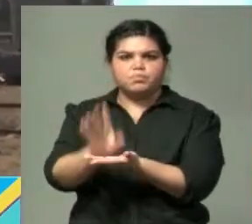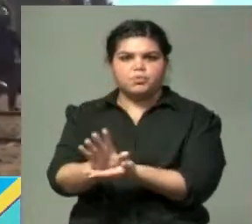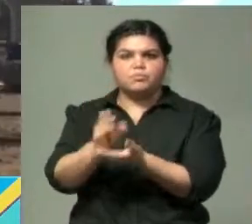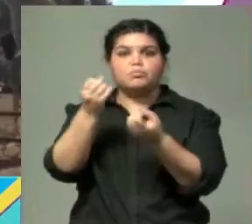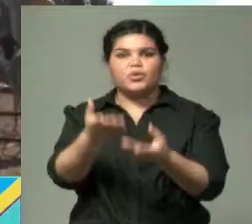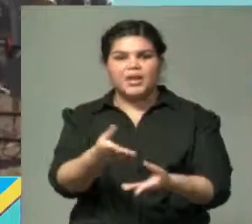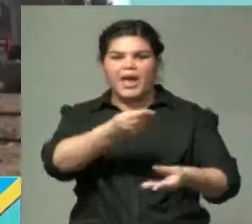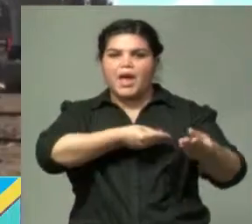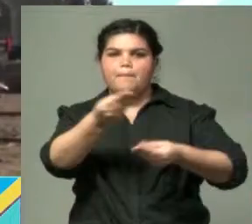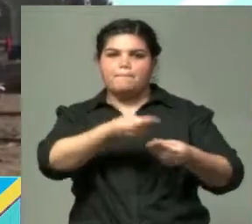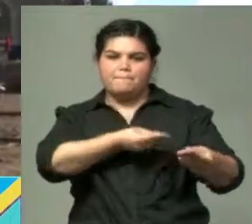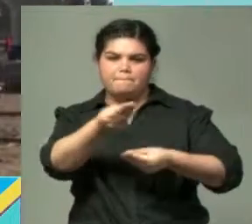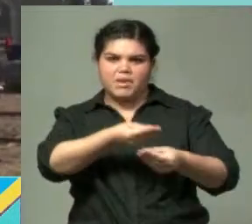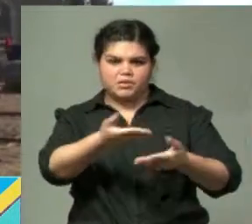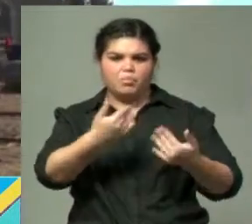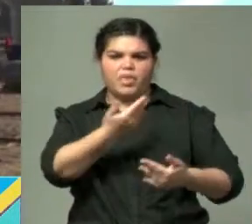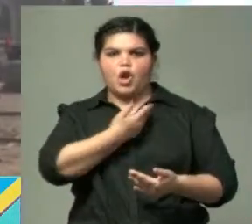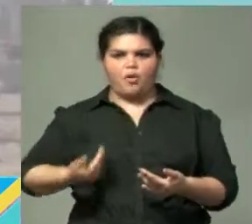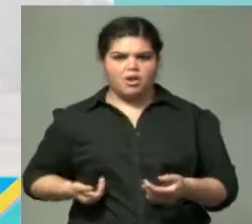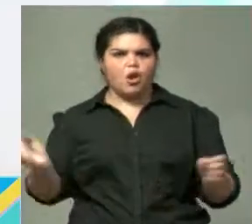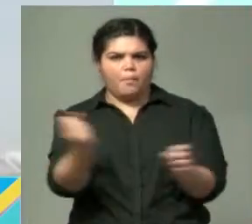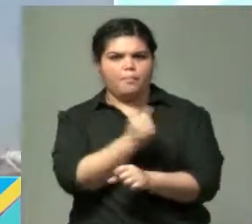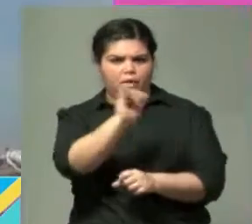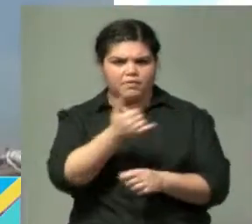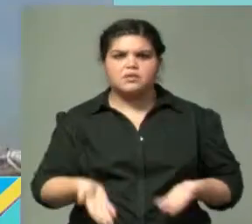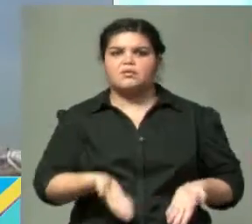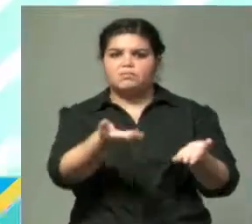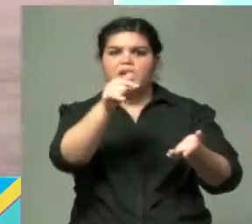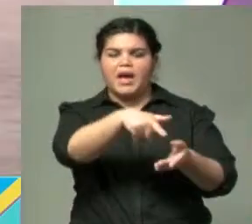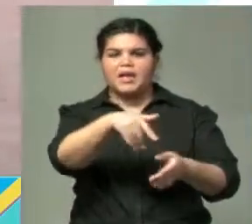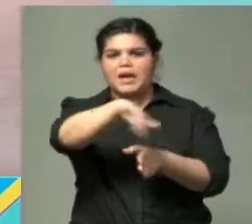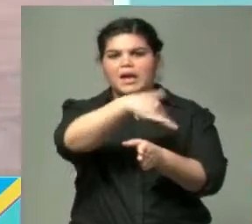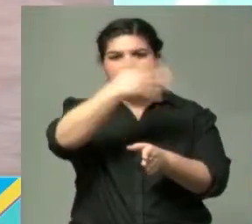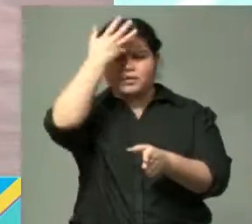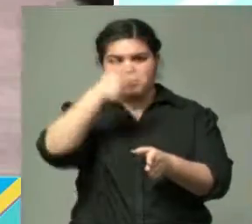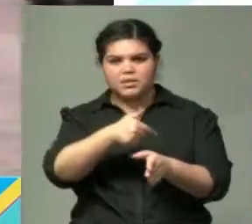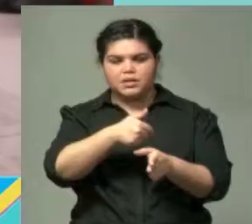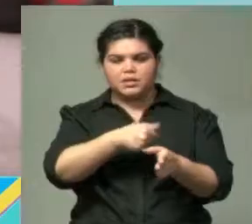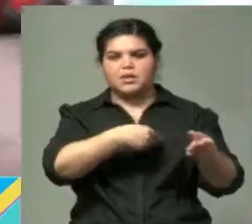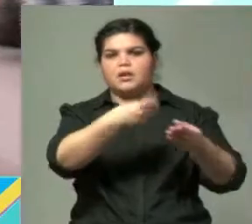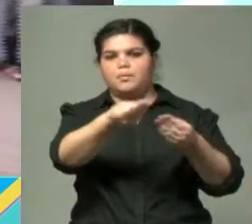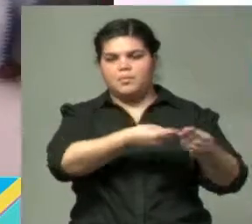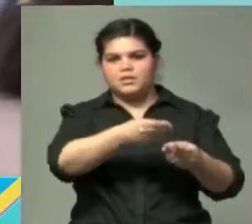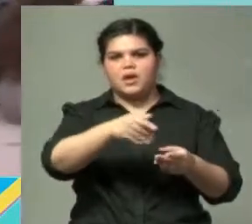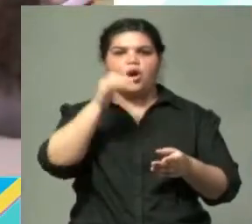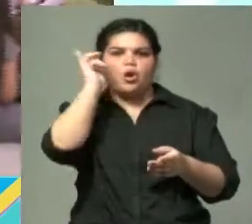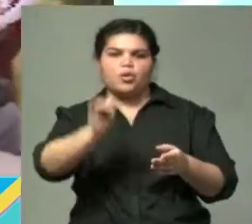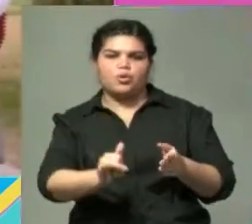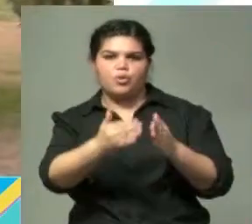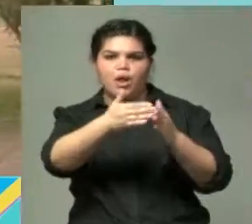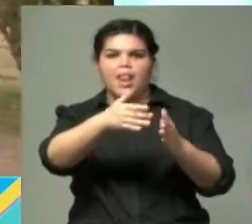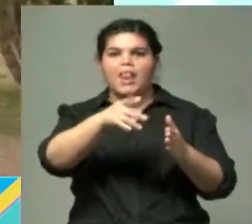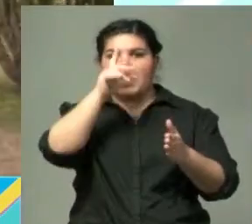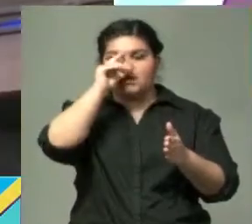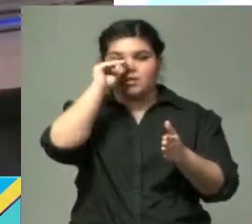que las grandes empresas, y podemos nombrar a las más importantes de acá del centro, ¿no? En la calle San Martín, en la calle Godoy Cruz y Las Vegas, las grandes